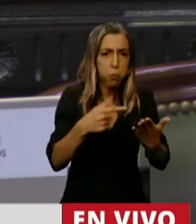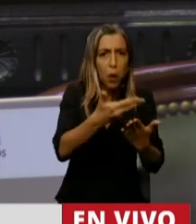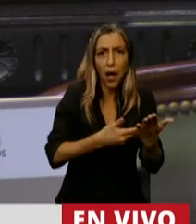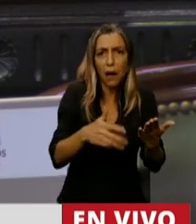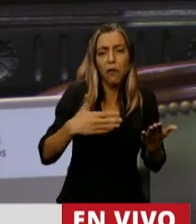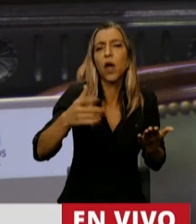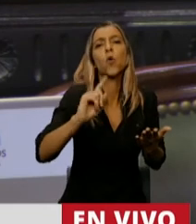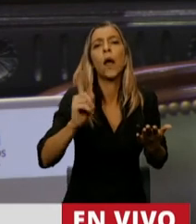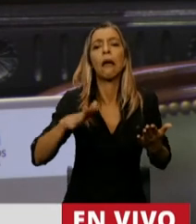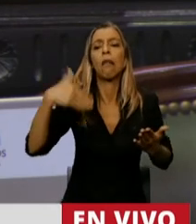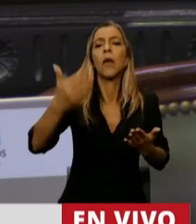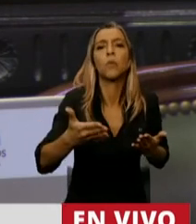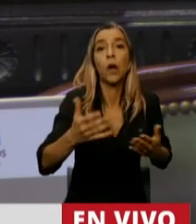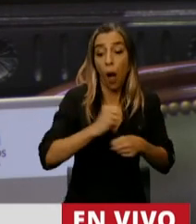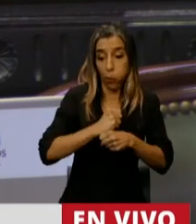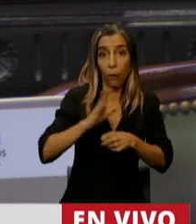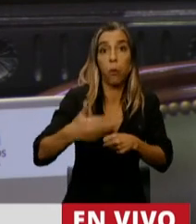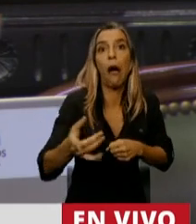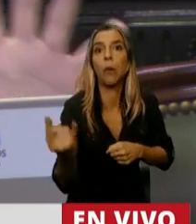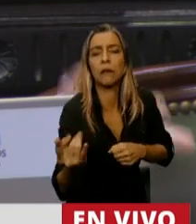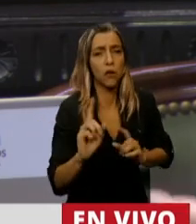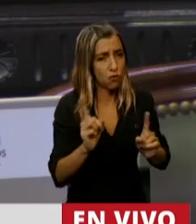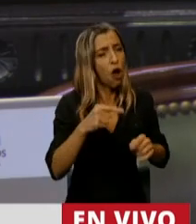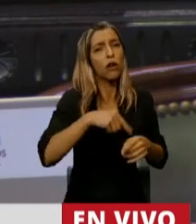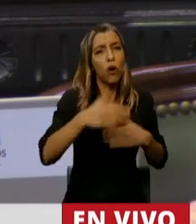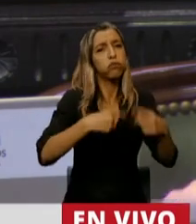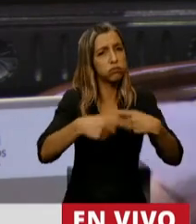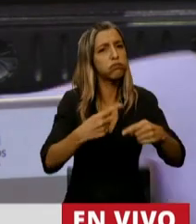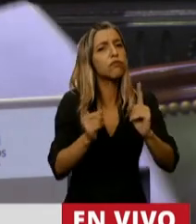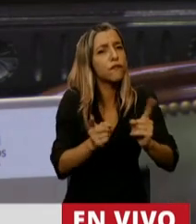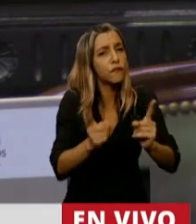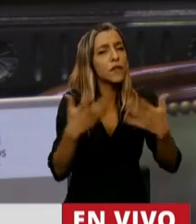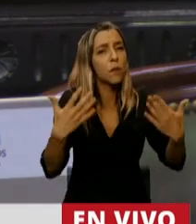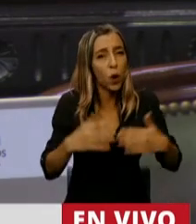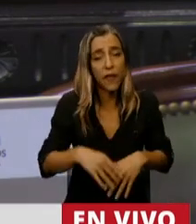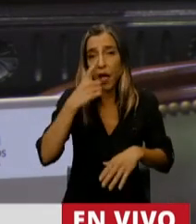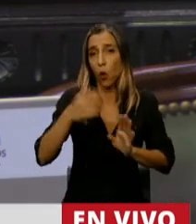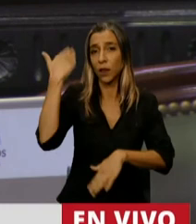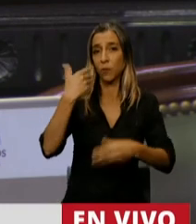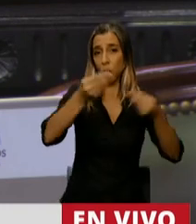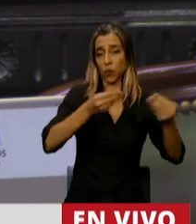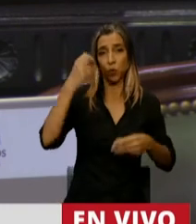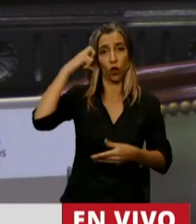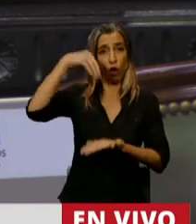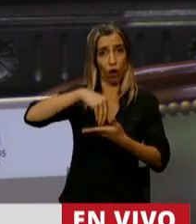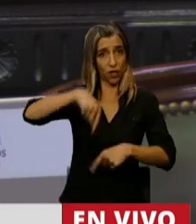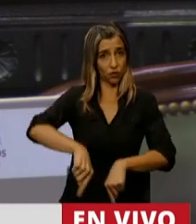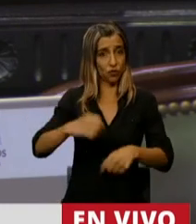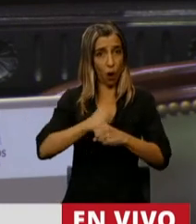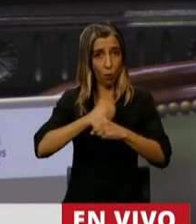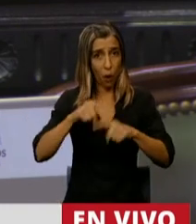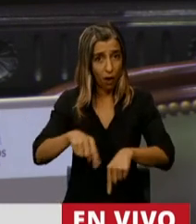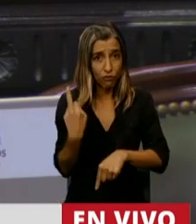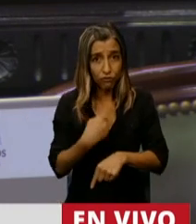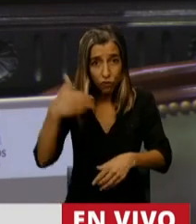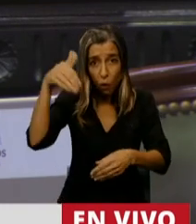desmentir al día siguiente que termine de ser aprobado. El último presupuesto que se votó en el Congreso de la Nación fue un presupuesto que